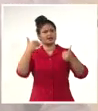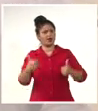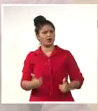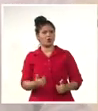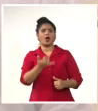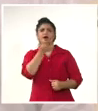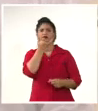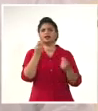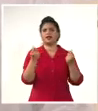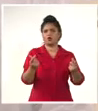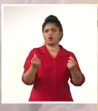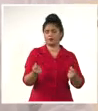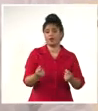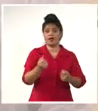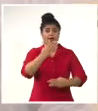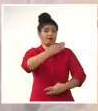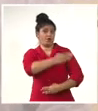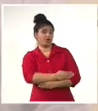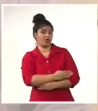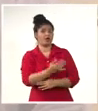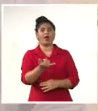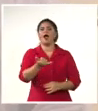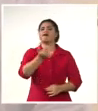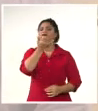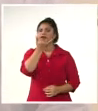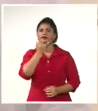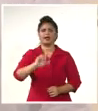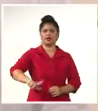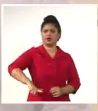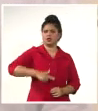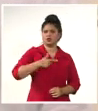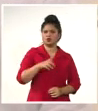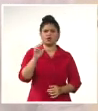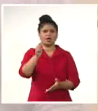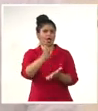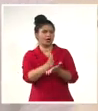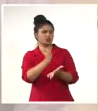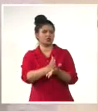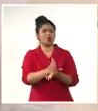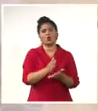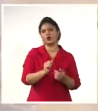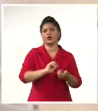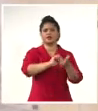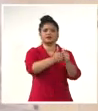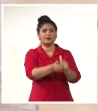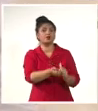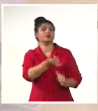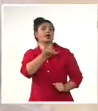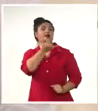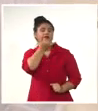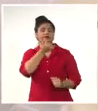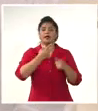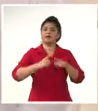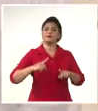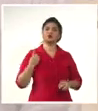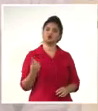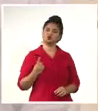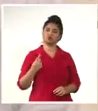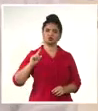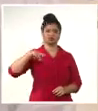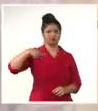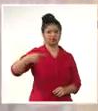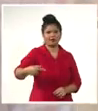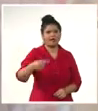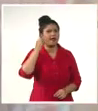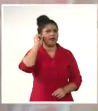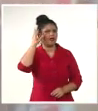económico, financiero y comercial, la rabiosa persecución en que se ha convertido esa política de un imperio poderoso contra